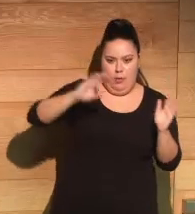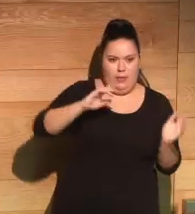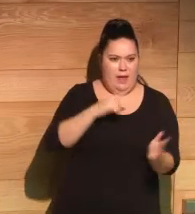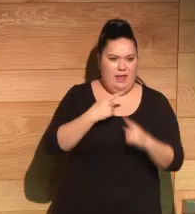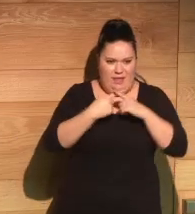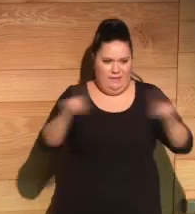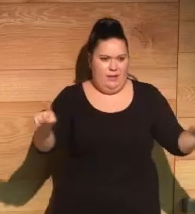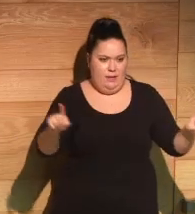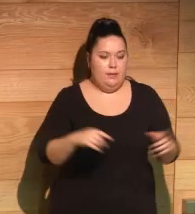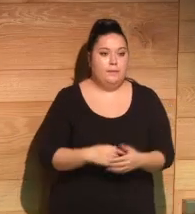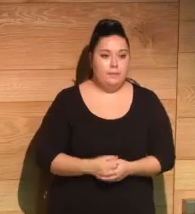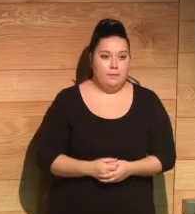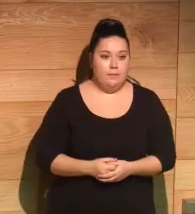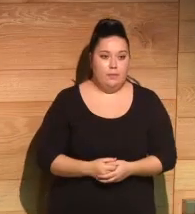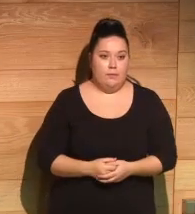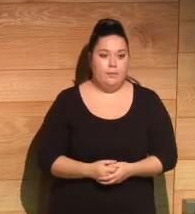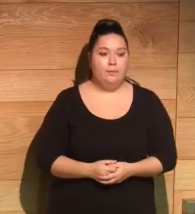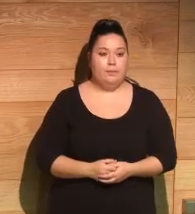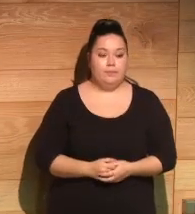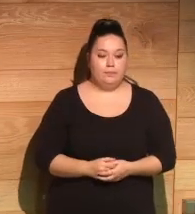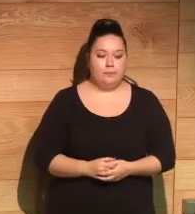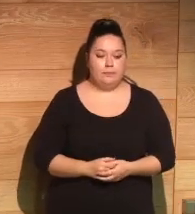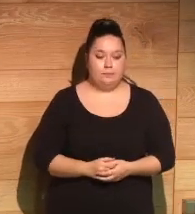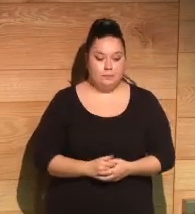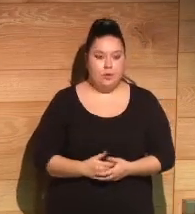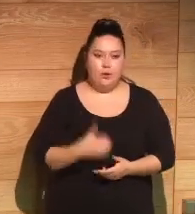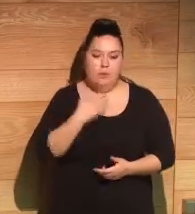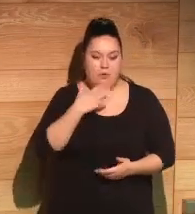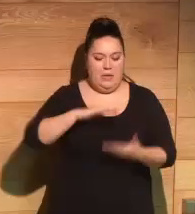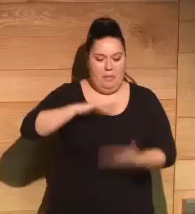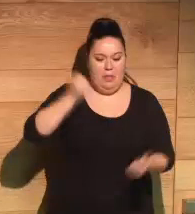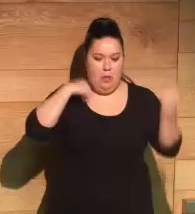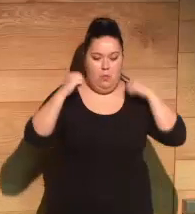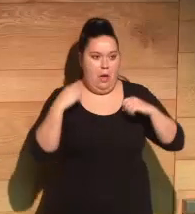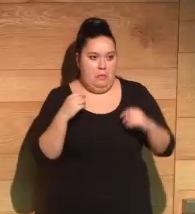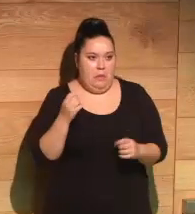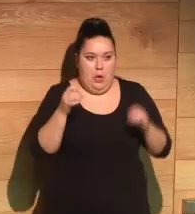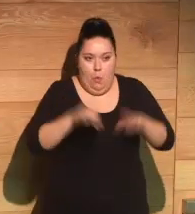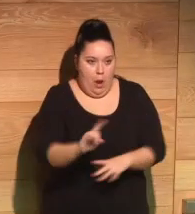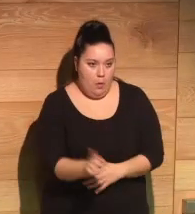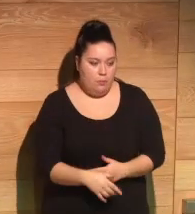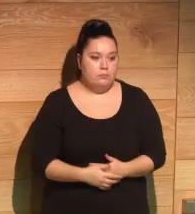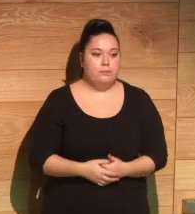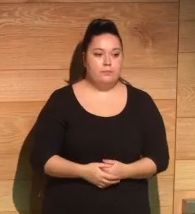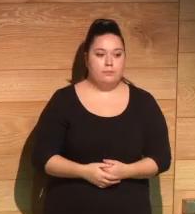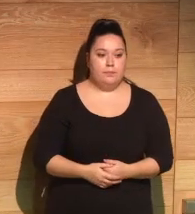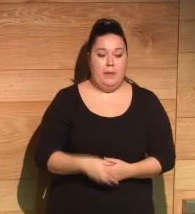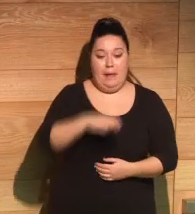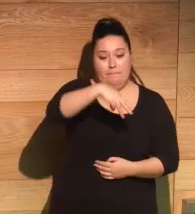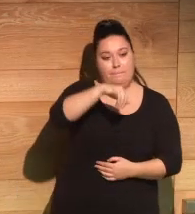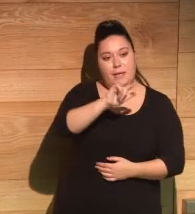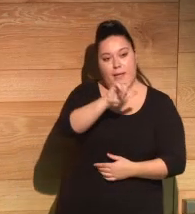ahora no fuera uno mismo o hubiera perdido de alguna forma la capacidad de actuar. Por otro lado, millennials y